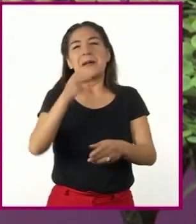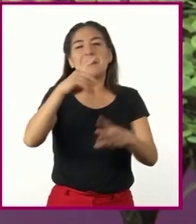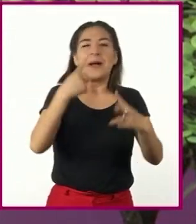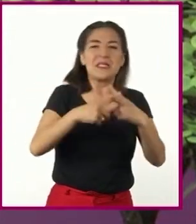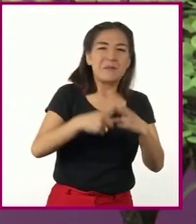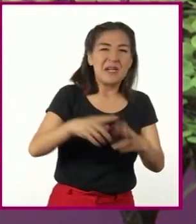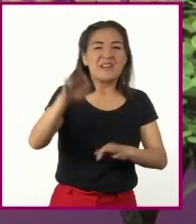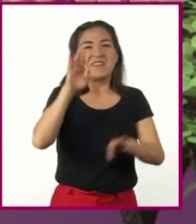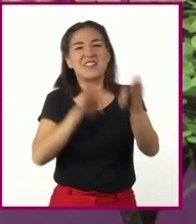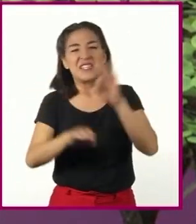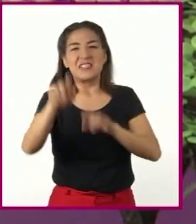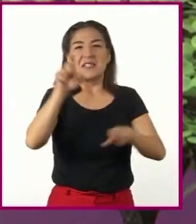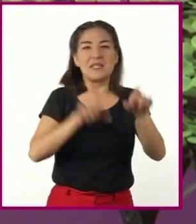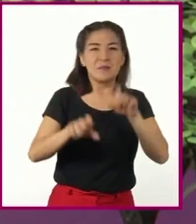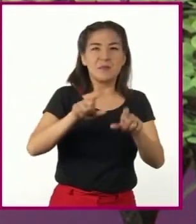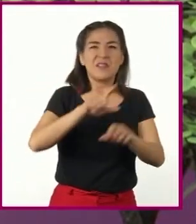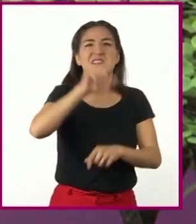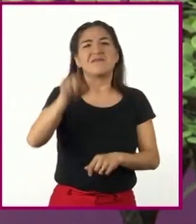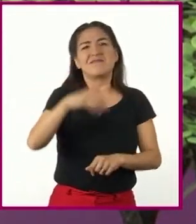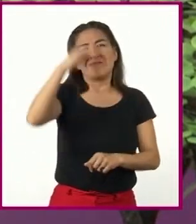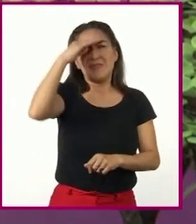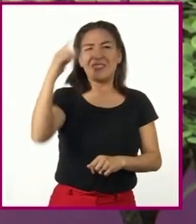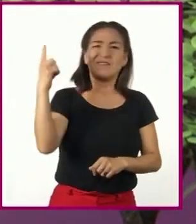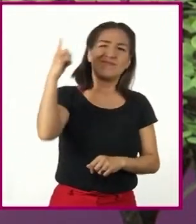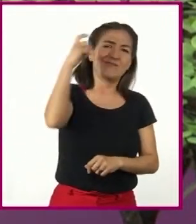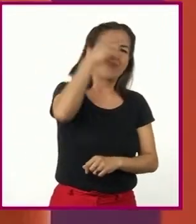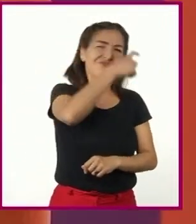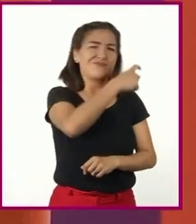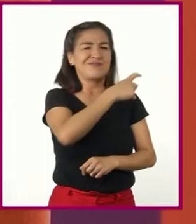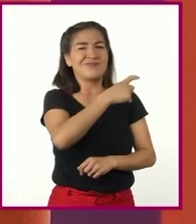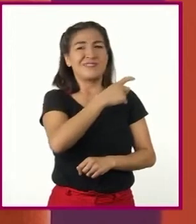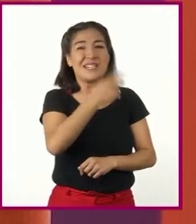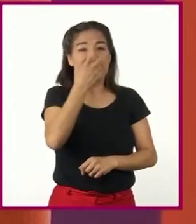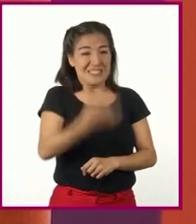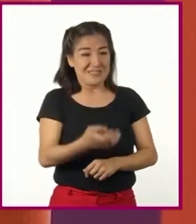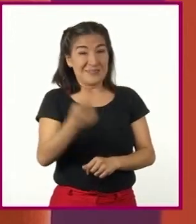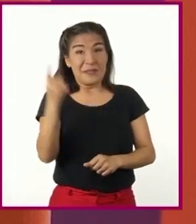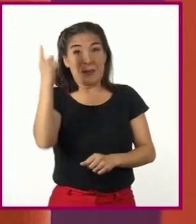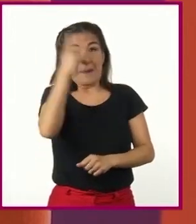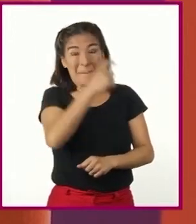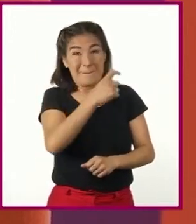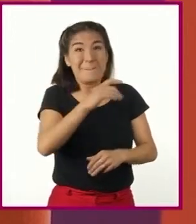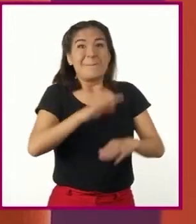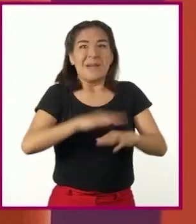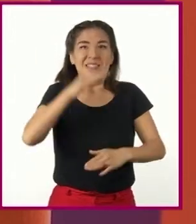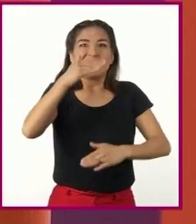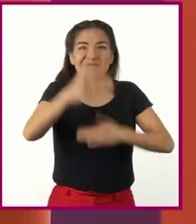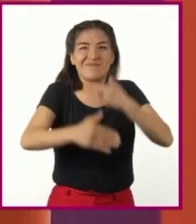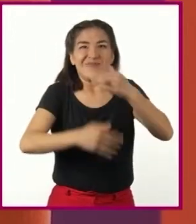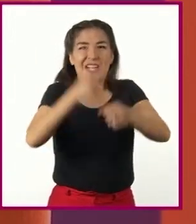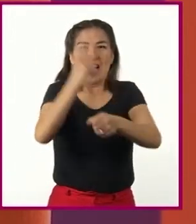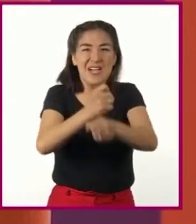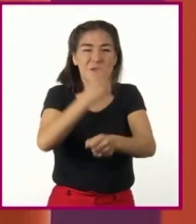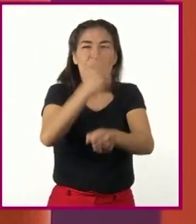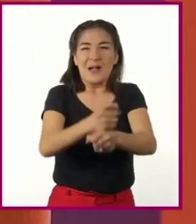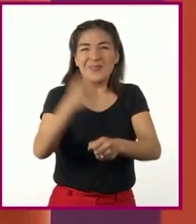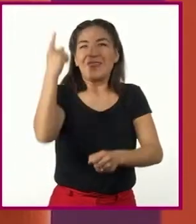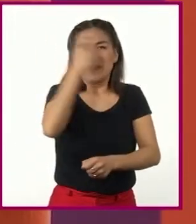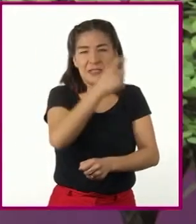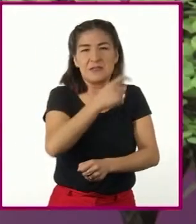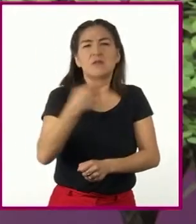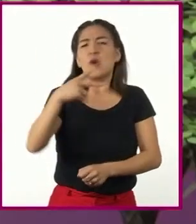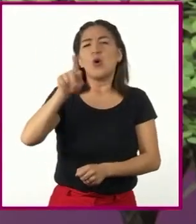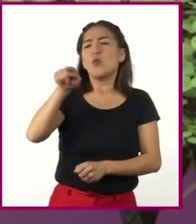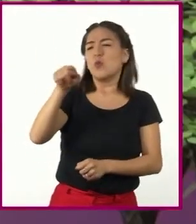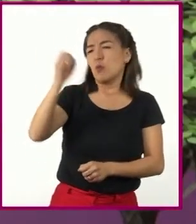se consideran difíciles. Y con la complejidad pues va aumentando cada año, ¿no? En su opinión, doctora,